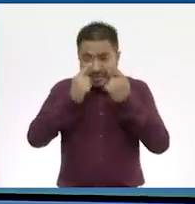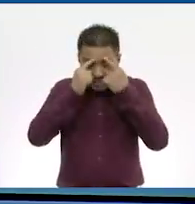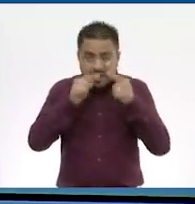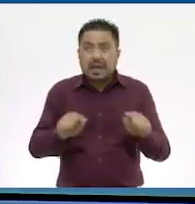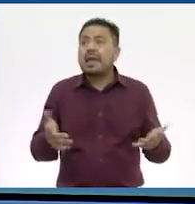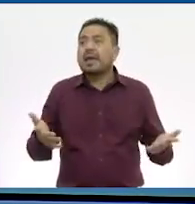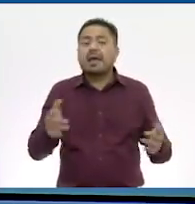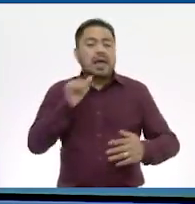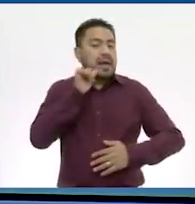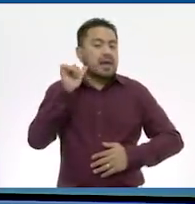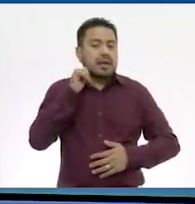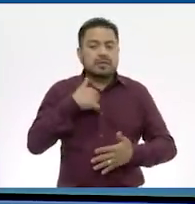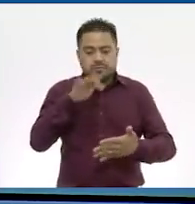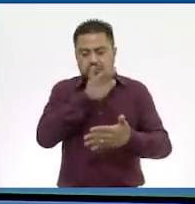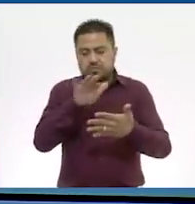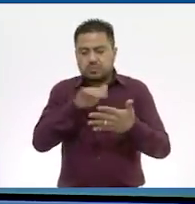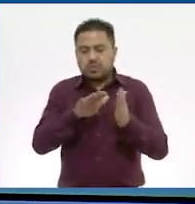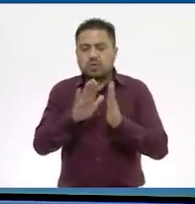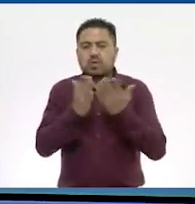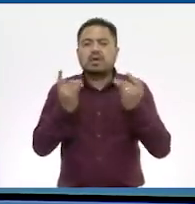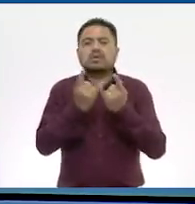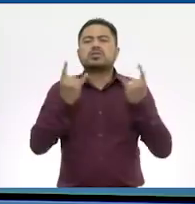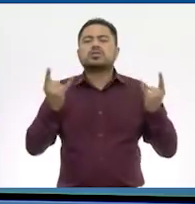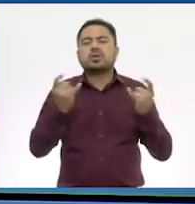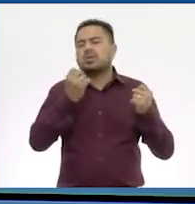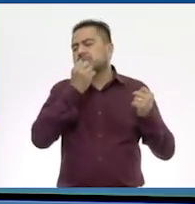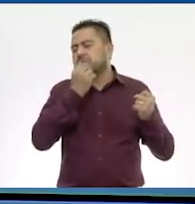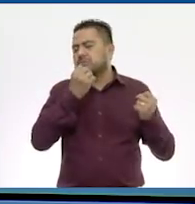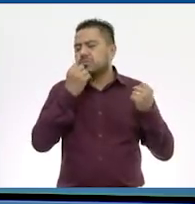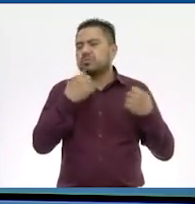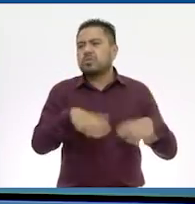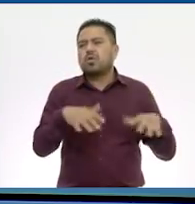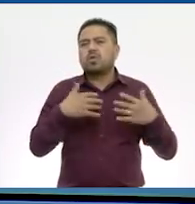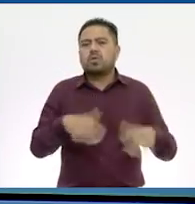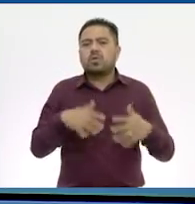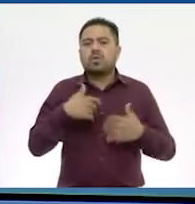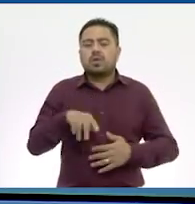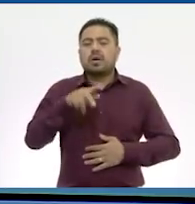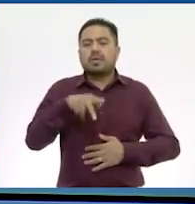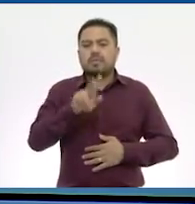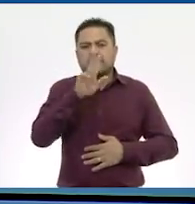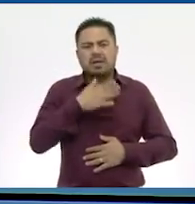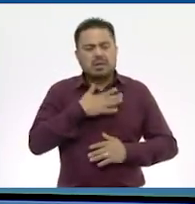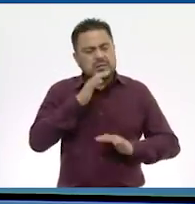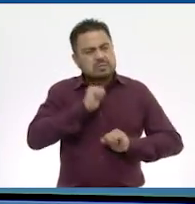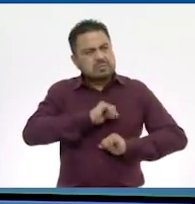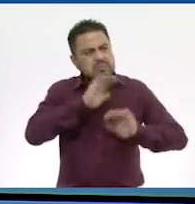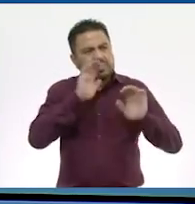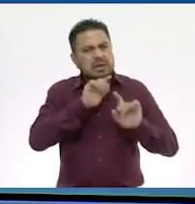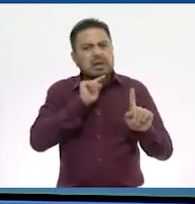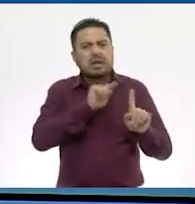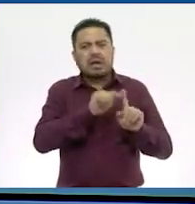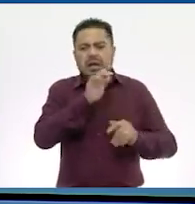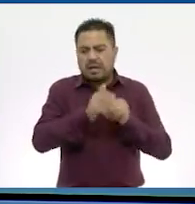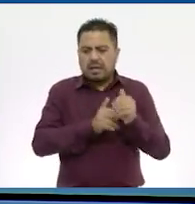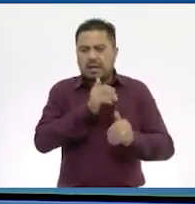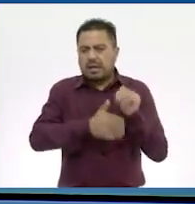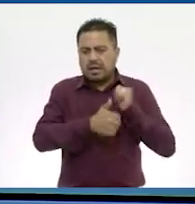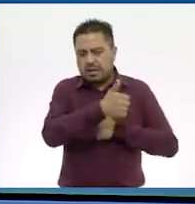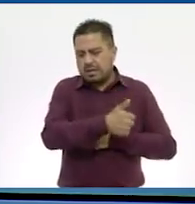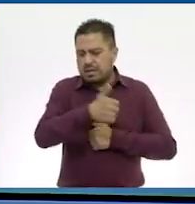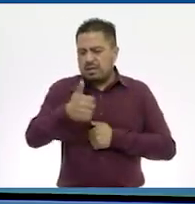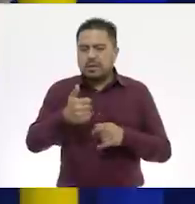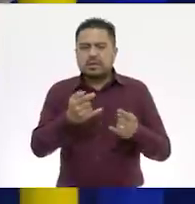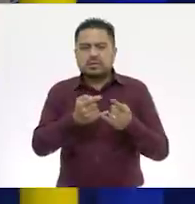Ayer estuve leyendo un libro sobre historias fantásticas, pero me llamó mucho la atención el final de cada